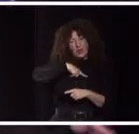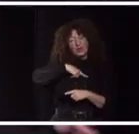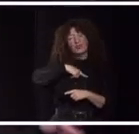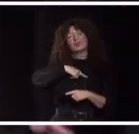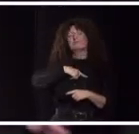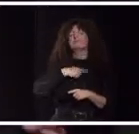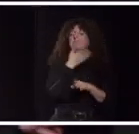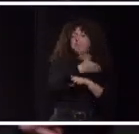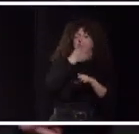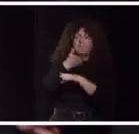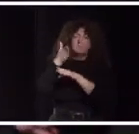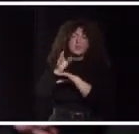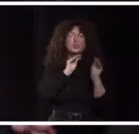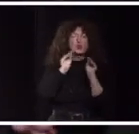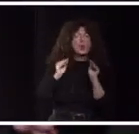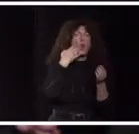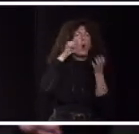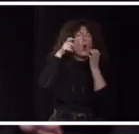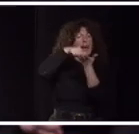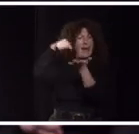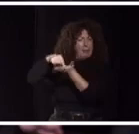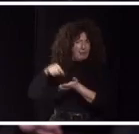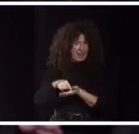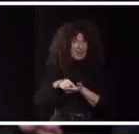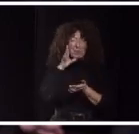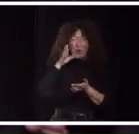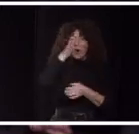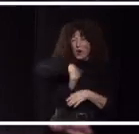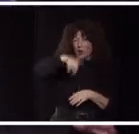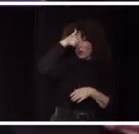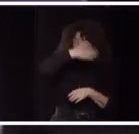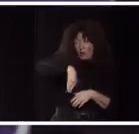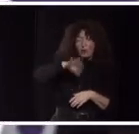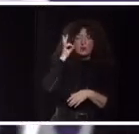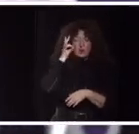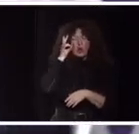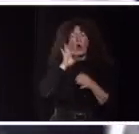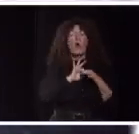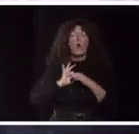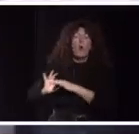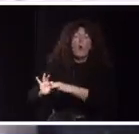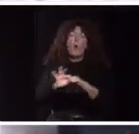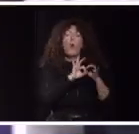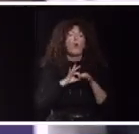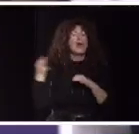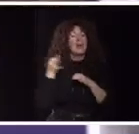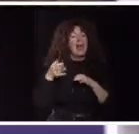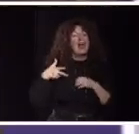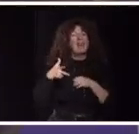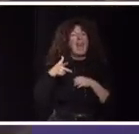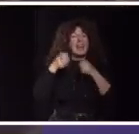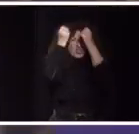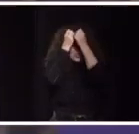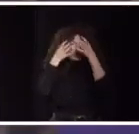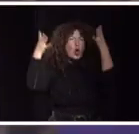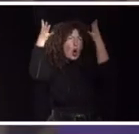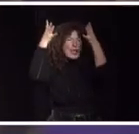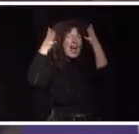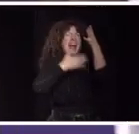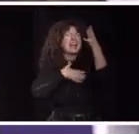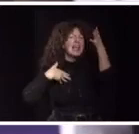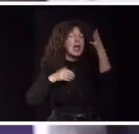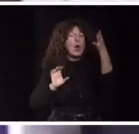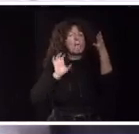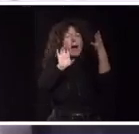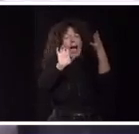en cada una de sus reivindicaciones, porque a todos y a todas nos une el derecho a soñar, a tener un